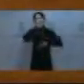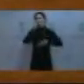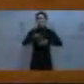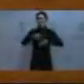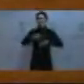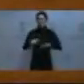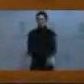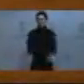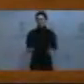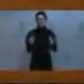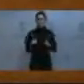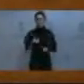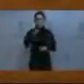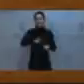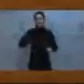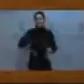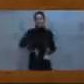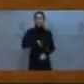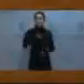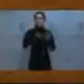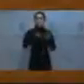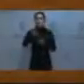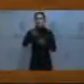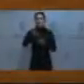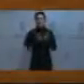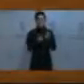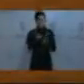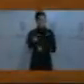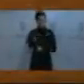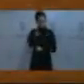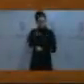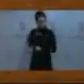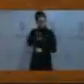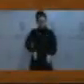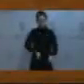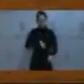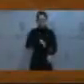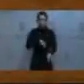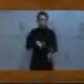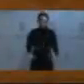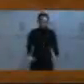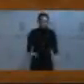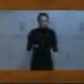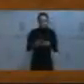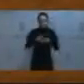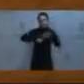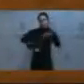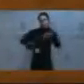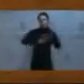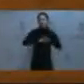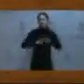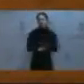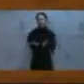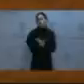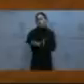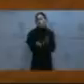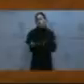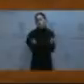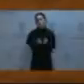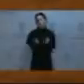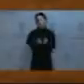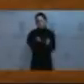65 años ya son más del doble que los menores de 15. Estamos a la cola de España en tasa de nacimientos y con el mayor número